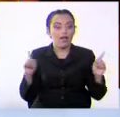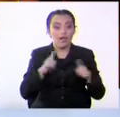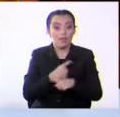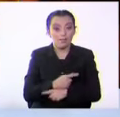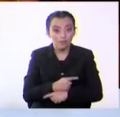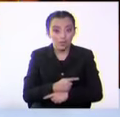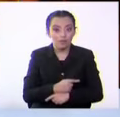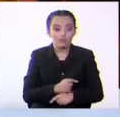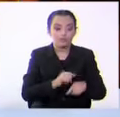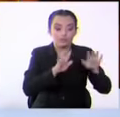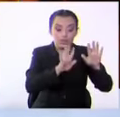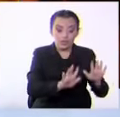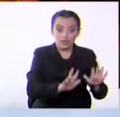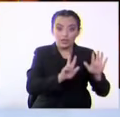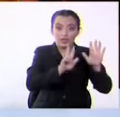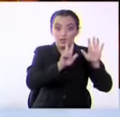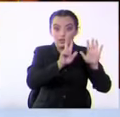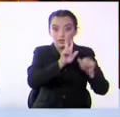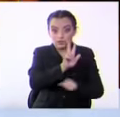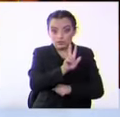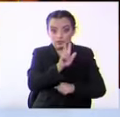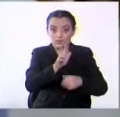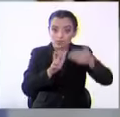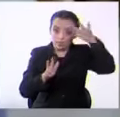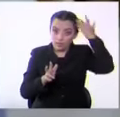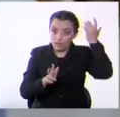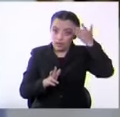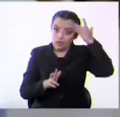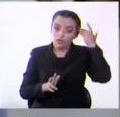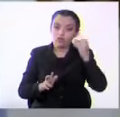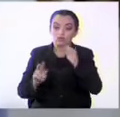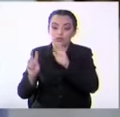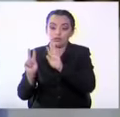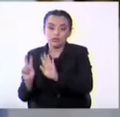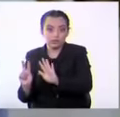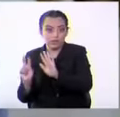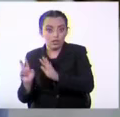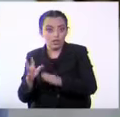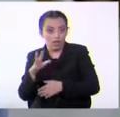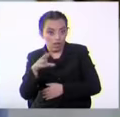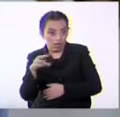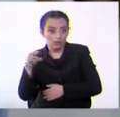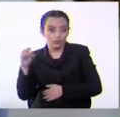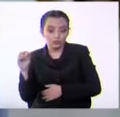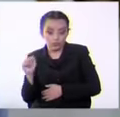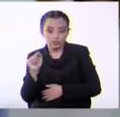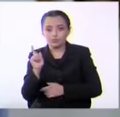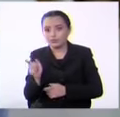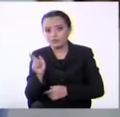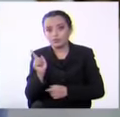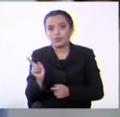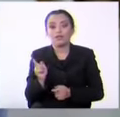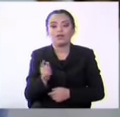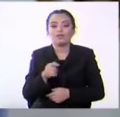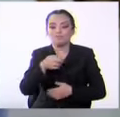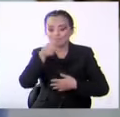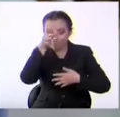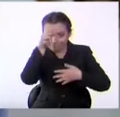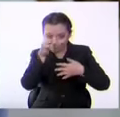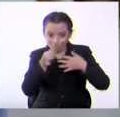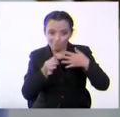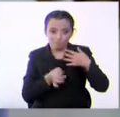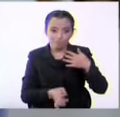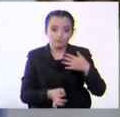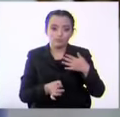para hacer esta población? Bien, de hecho la deriva genética se define como la fluctuación en las